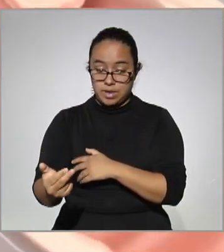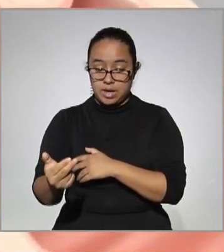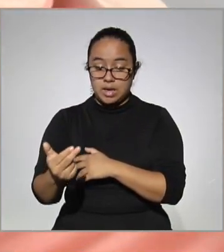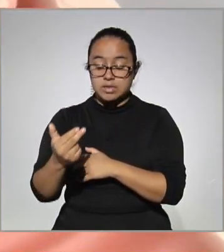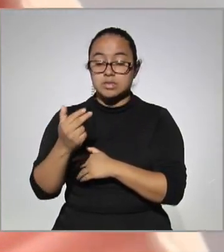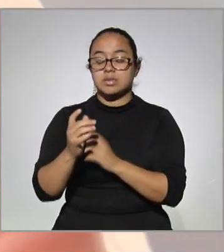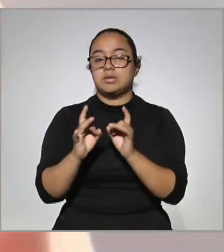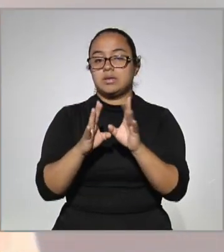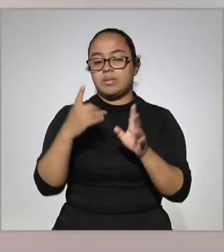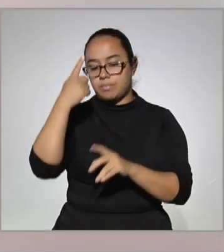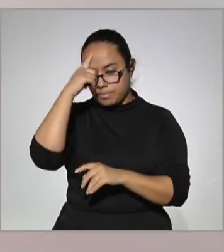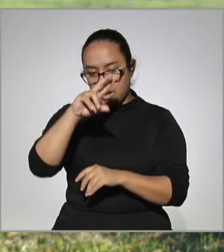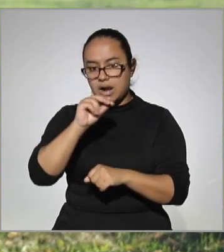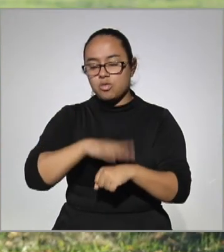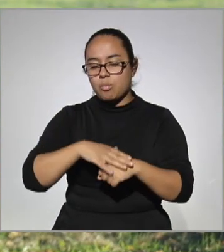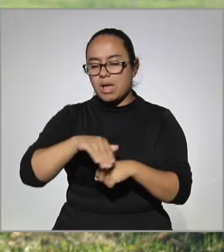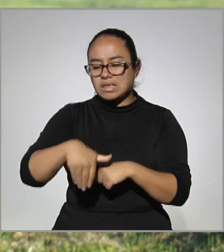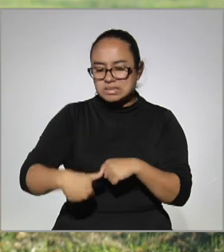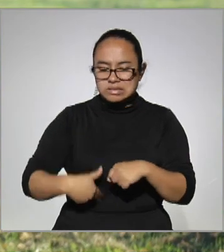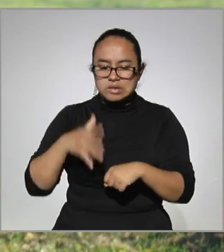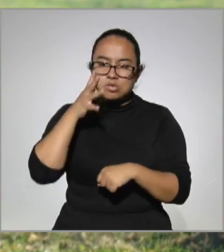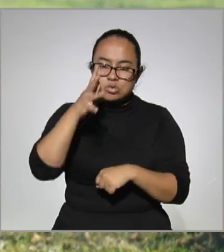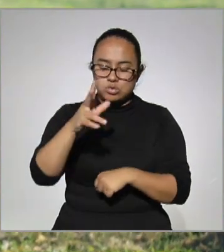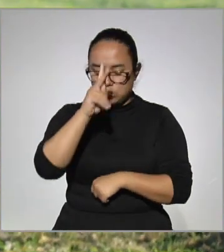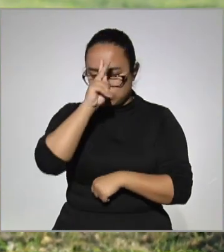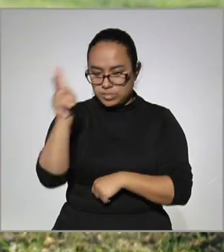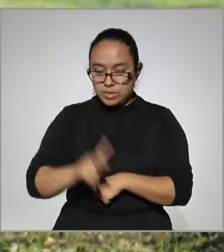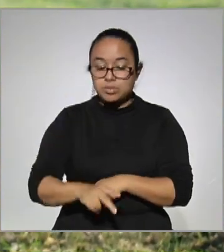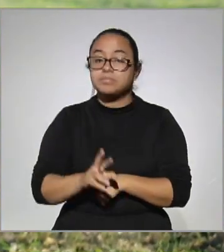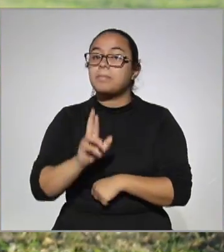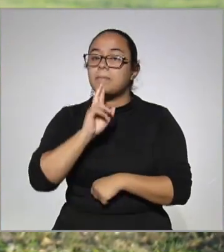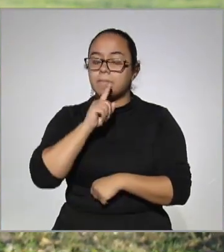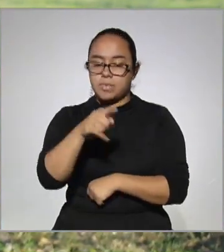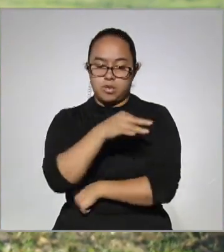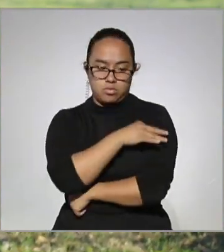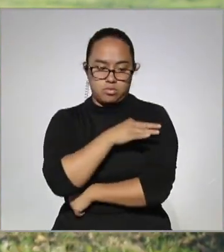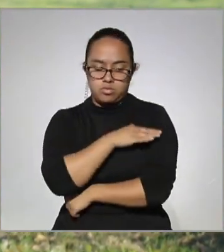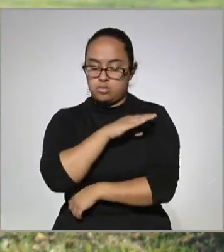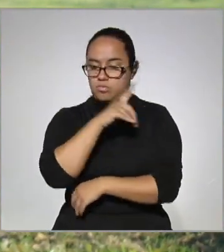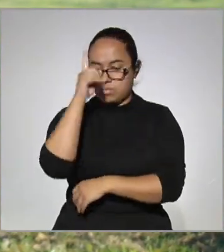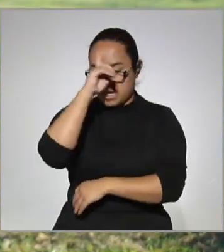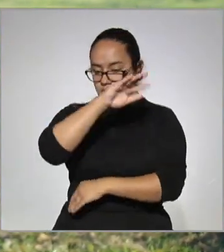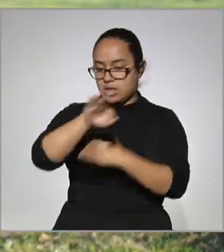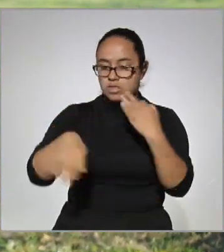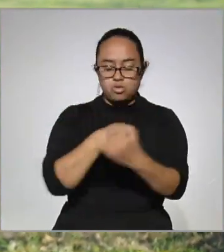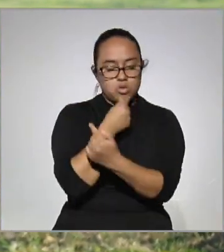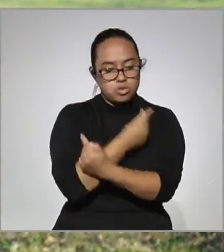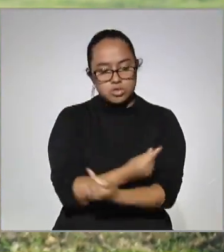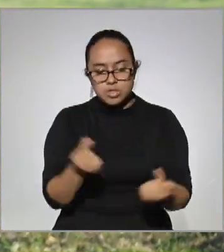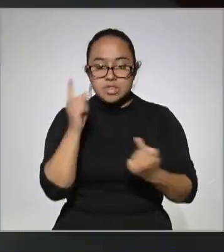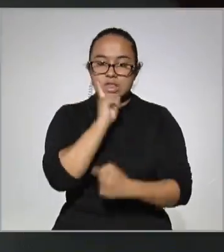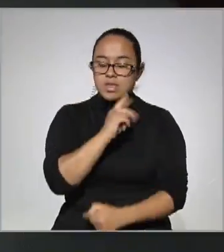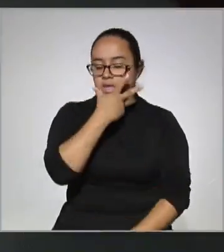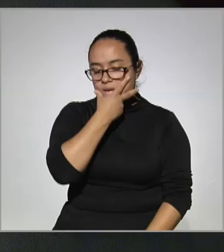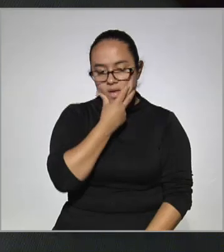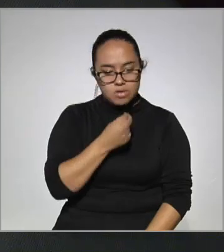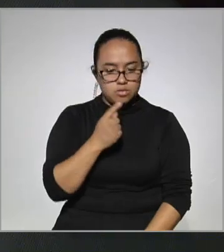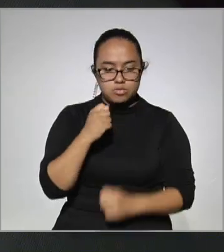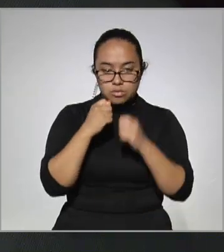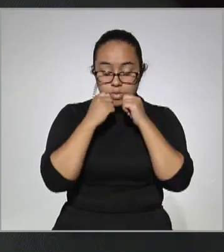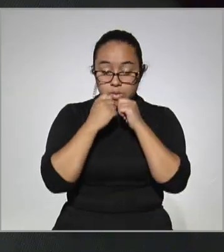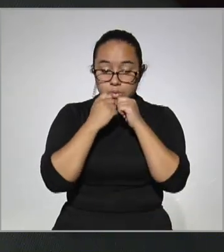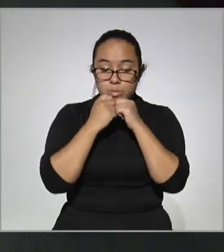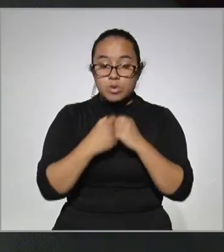para que no desarrolle lesiones más adelante. Sería ideal que tuviéramos vacunación universal, niños y niñas. En este momento,